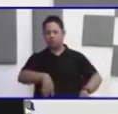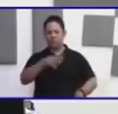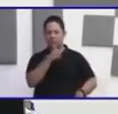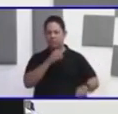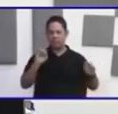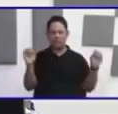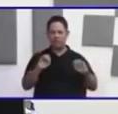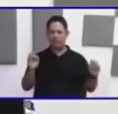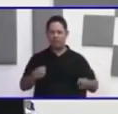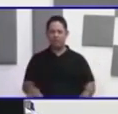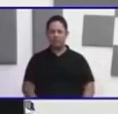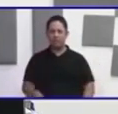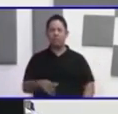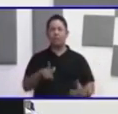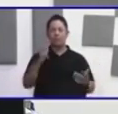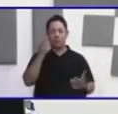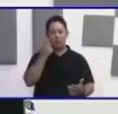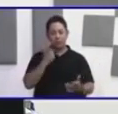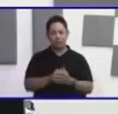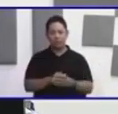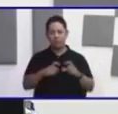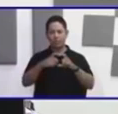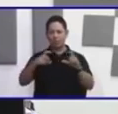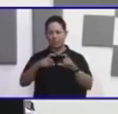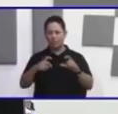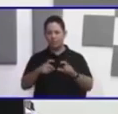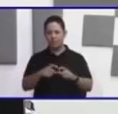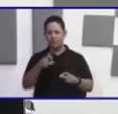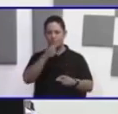siendo responsable con su prójimo. Encontramos documentación de